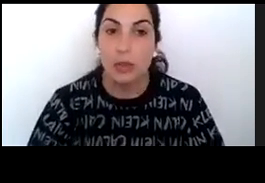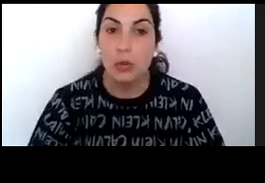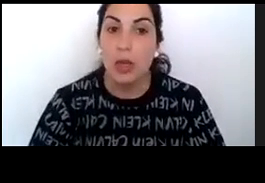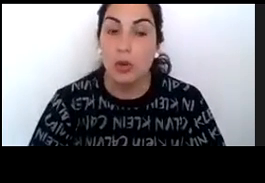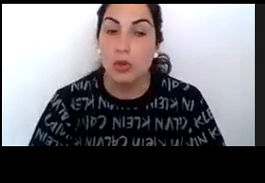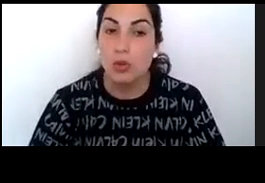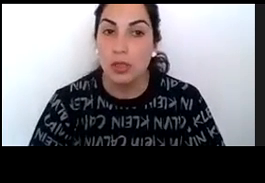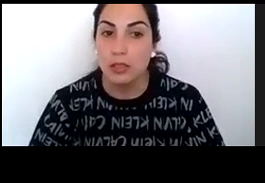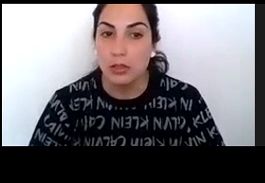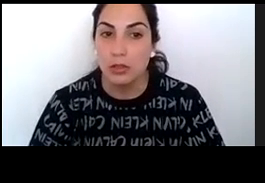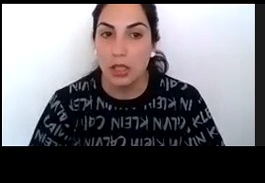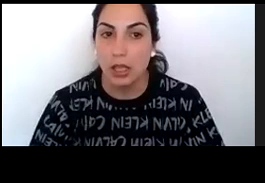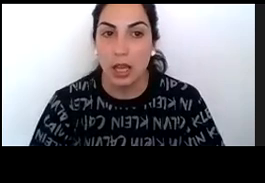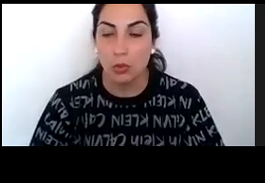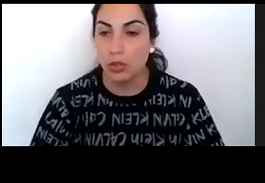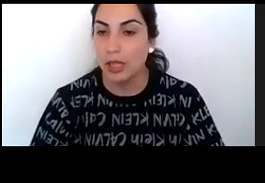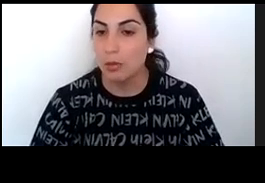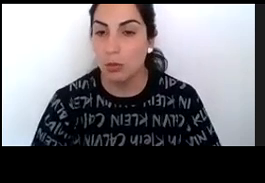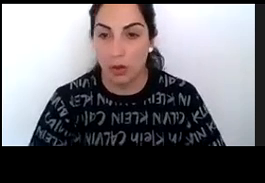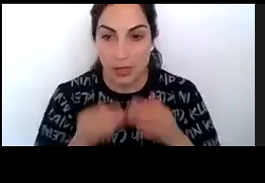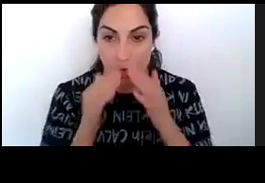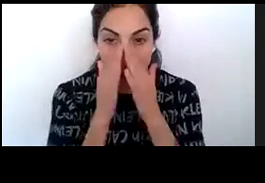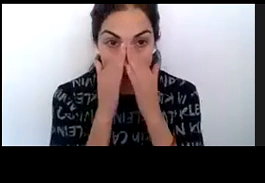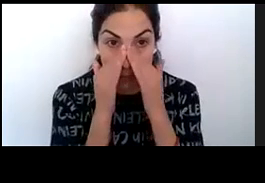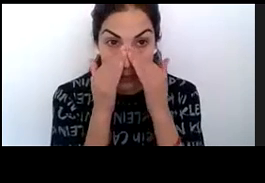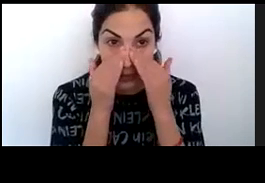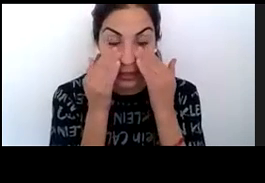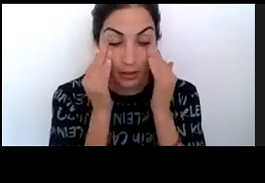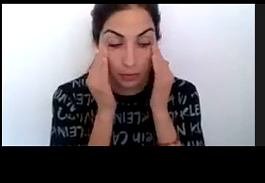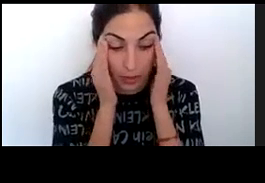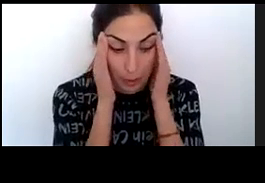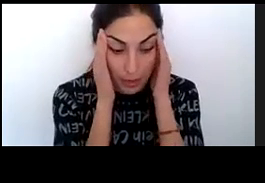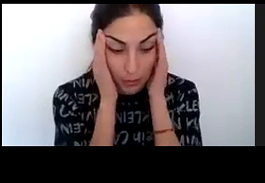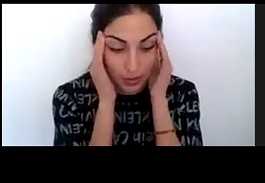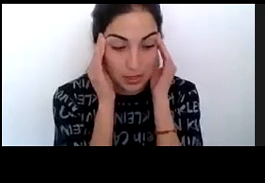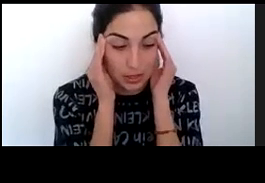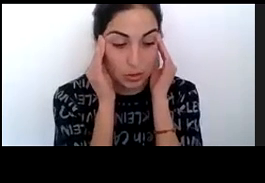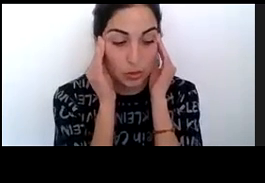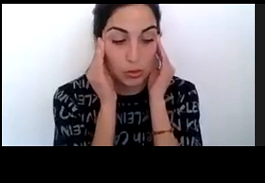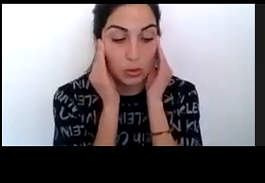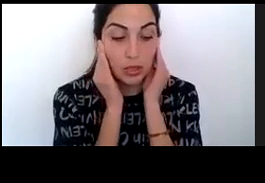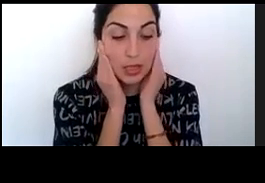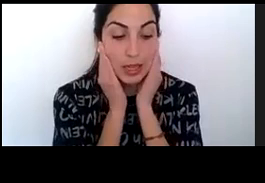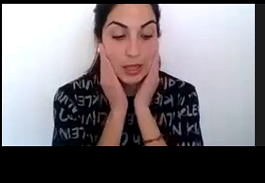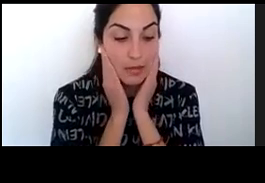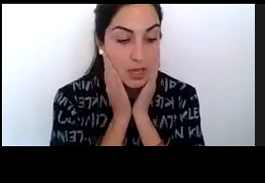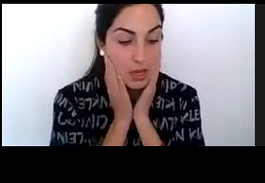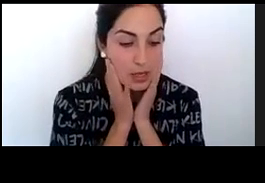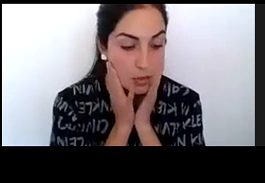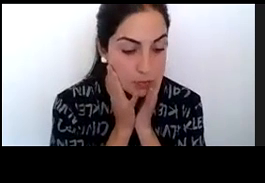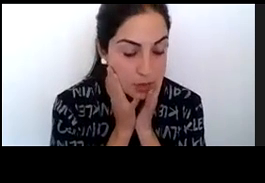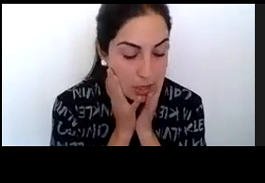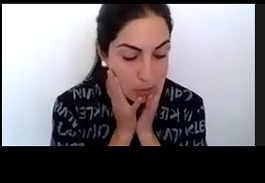duda o consultas algunos tienen mi número ahí se lo pueden compartir ya para que me vayan haciendo consultas hasta el día